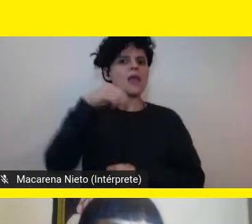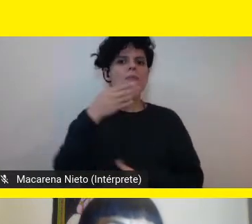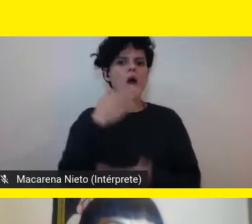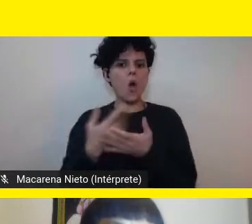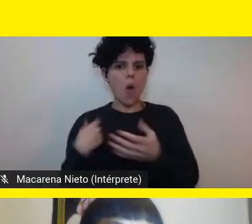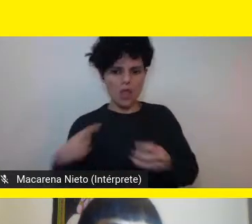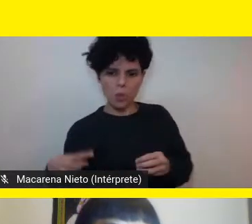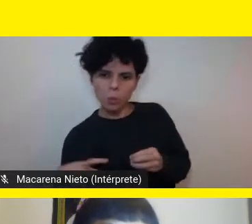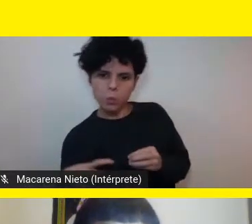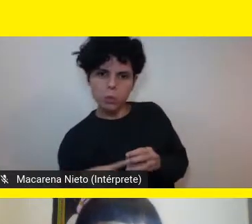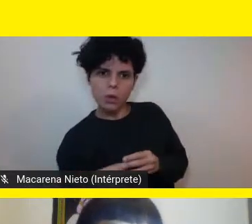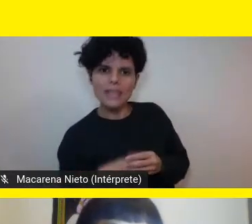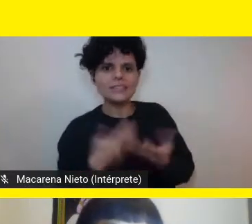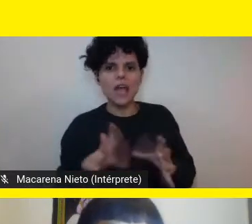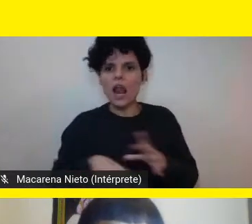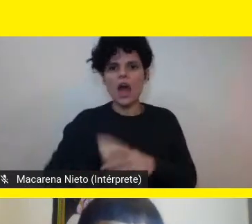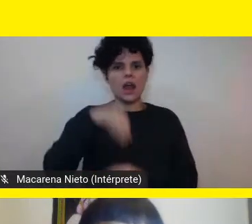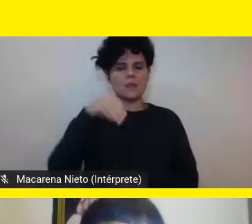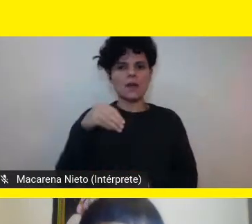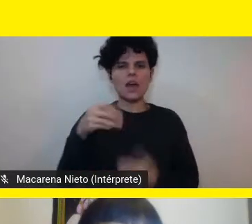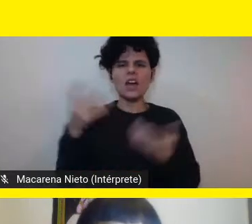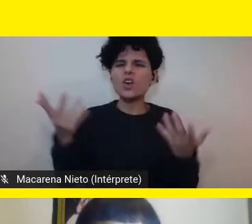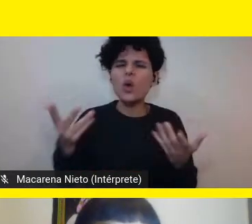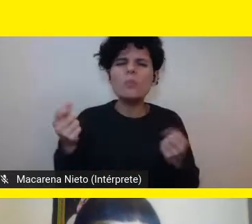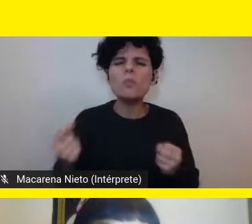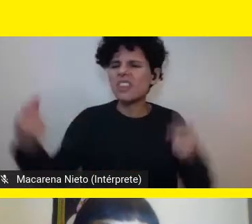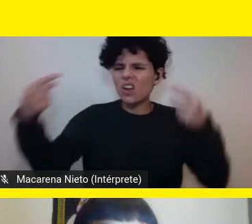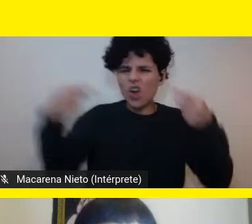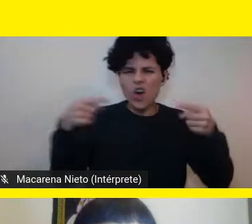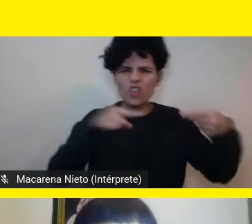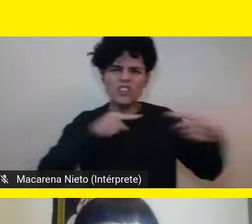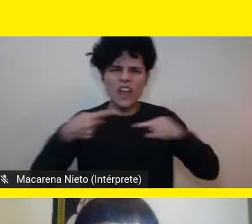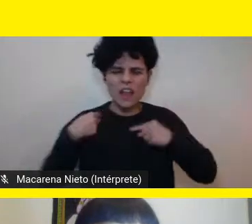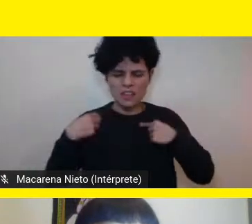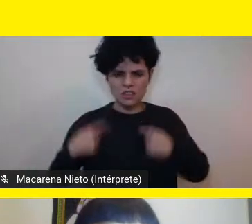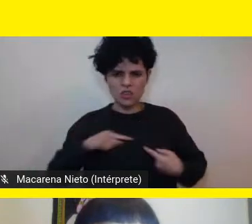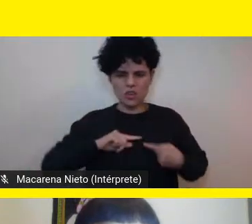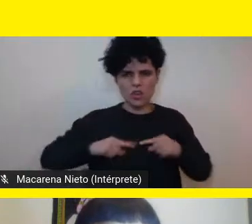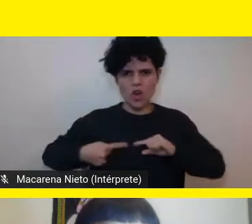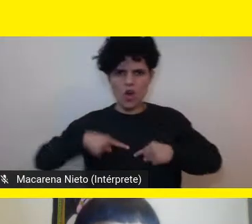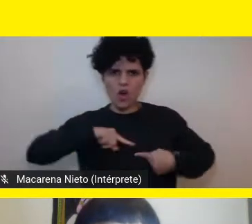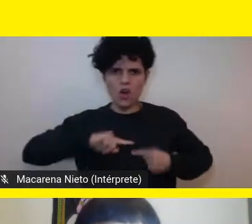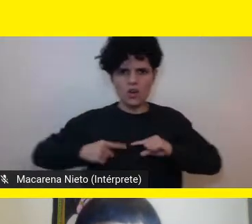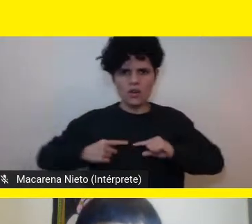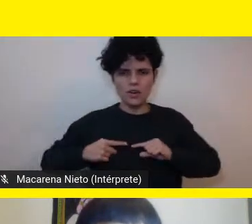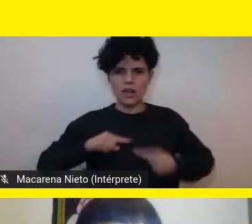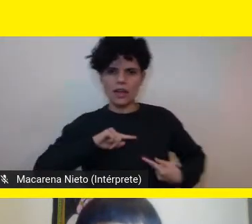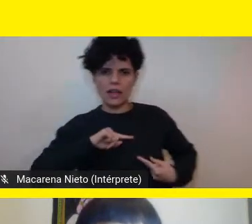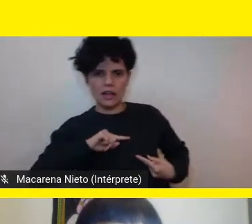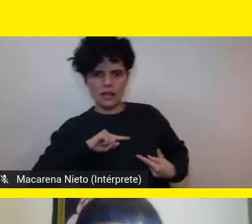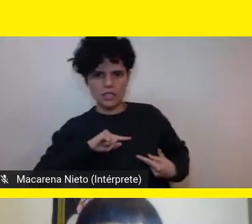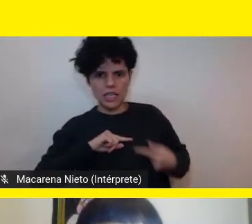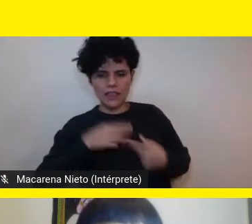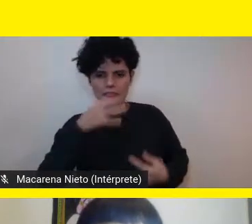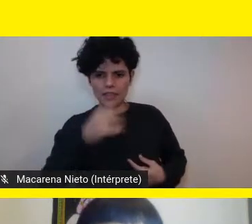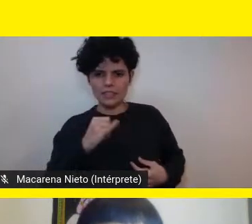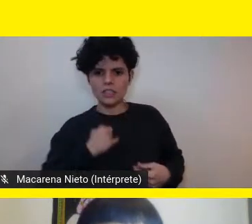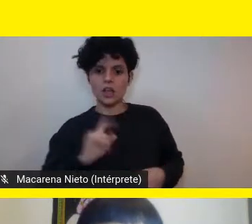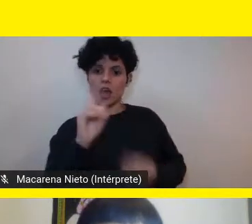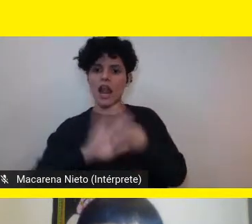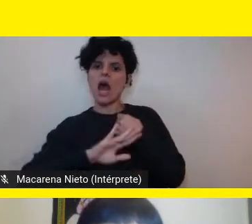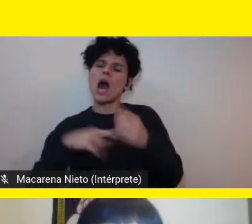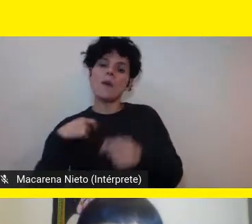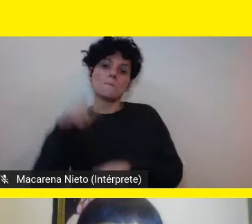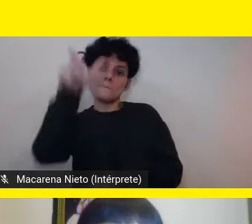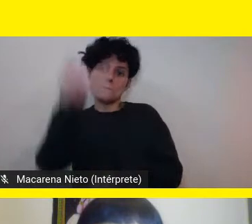O sea, ese permanente ir y venir entre un doble estándar que te acomoda